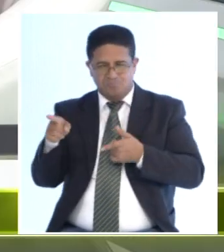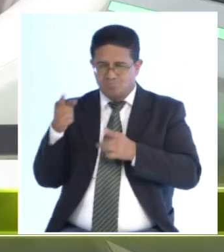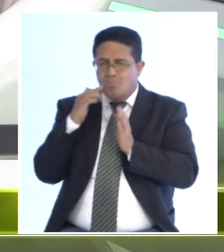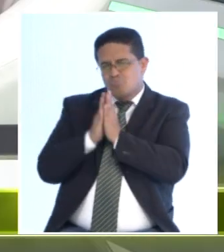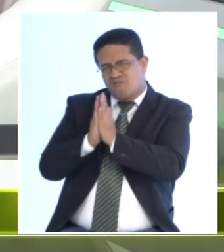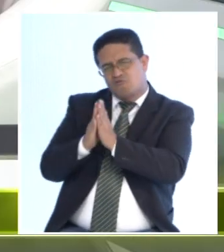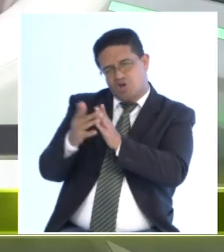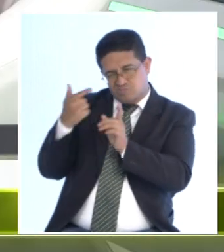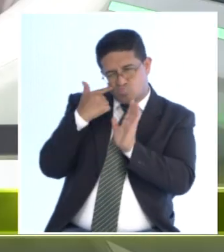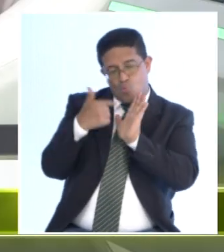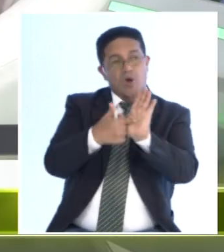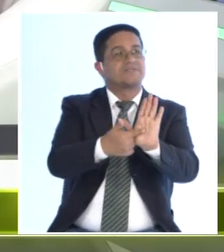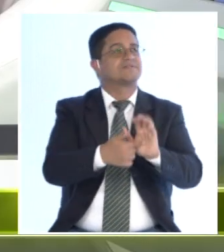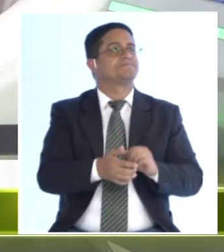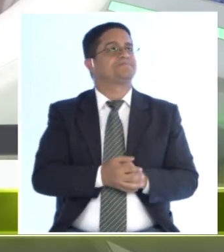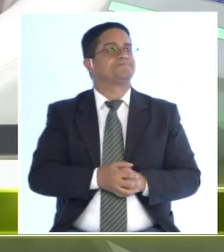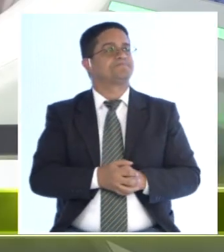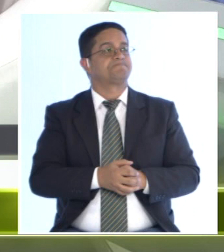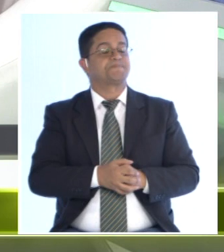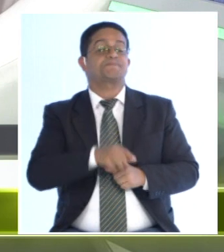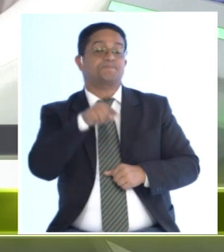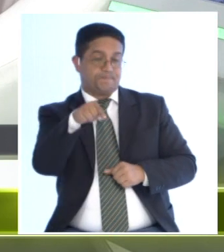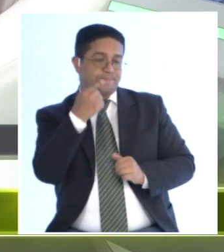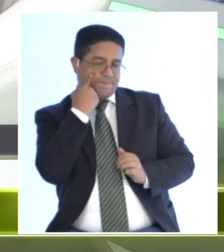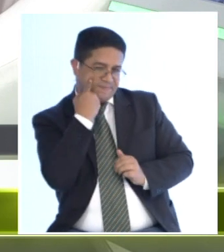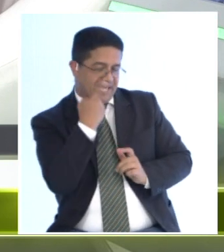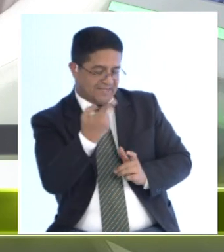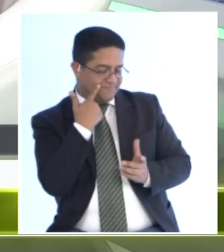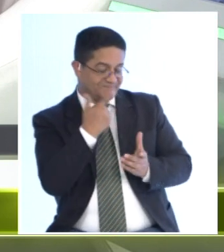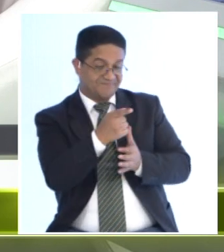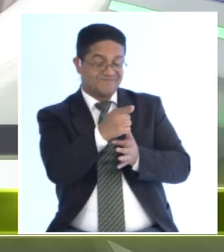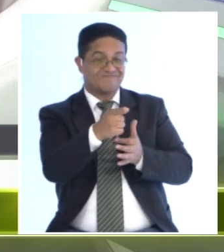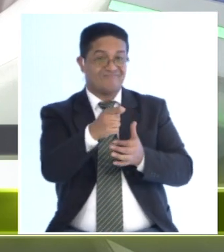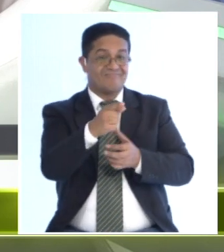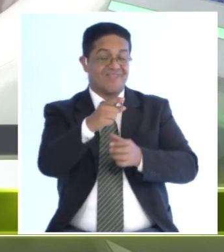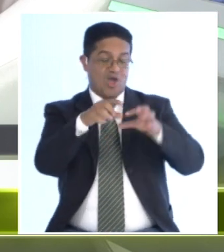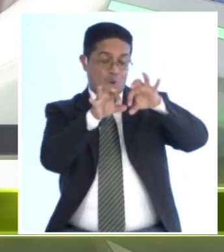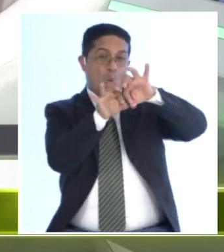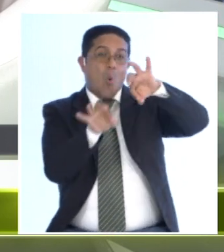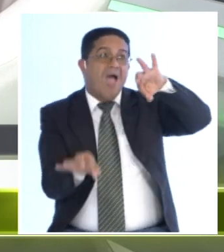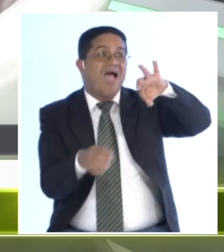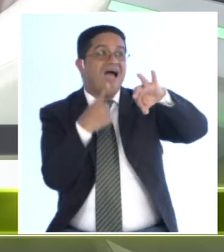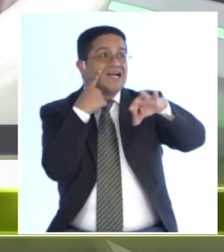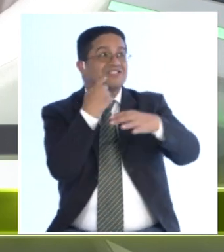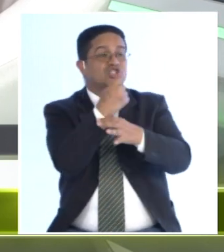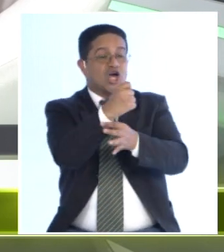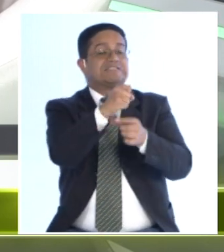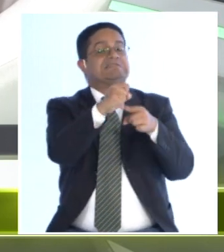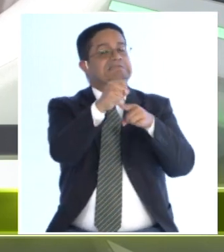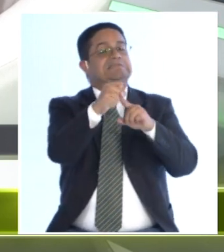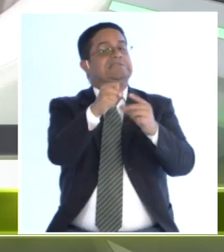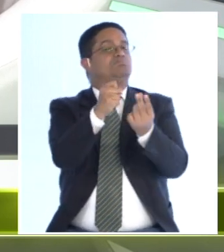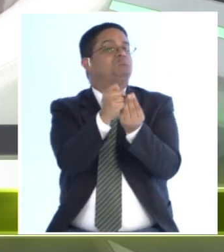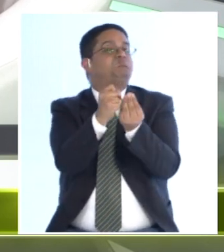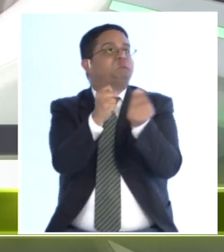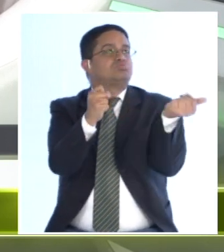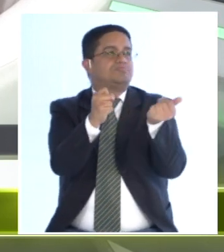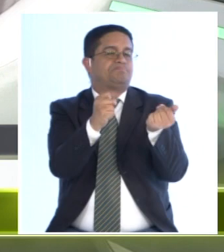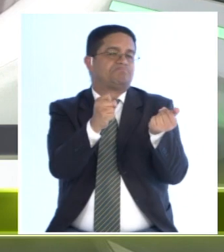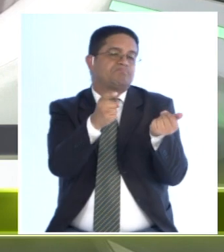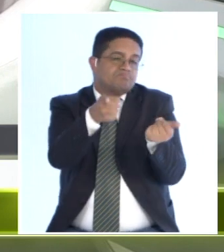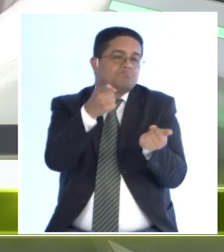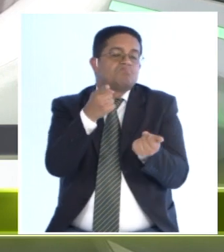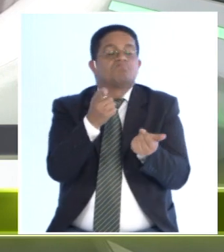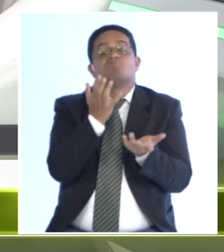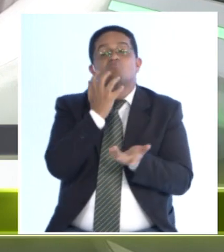decir, si avanza la necrosis del fémur, toda esta zona puede dejar de existir. Vamos a imaginarnos que